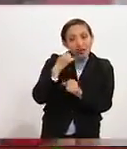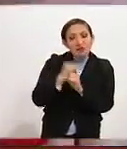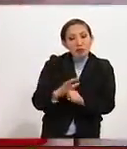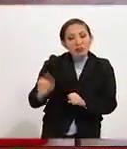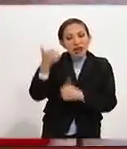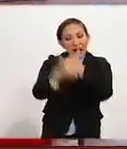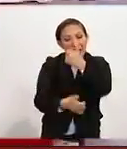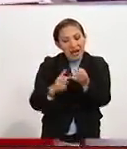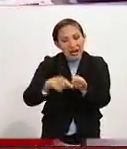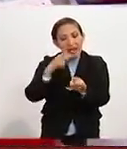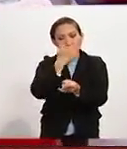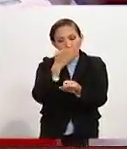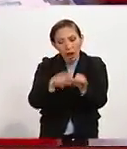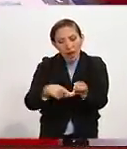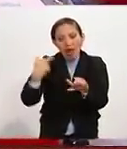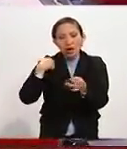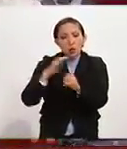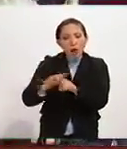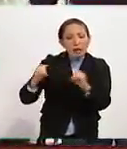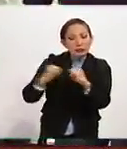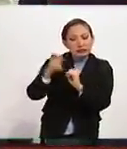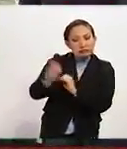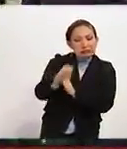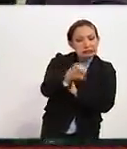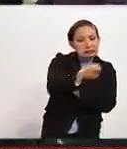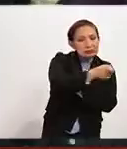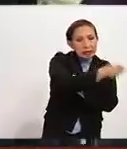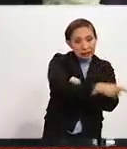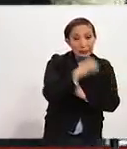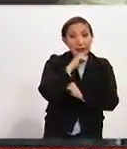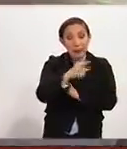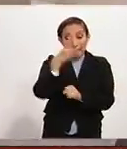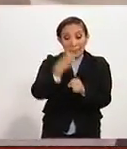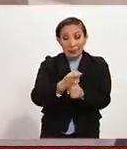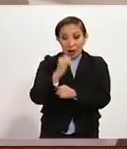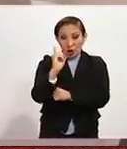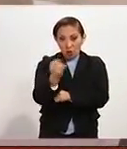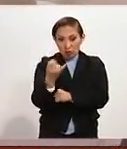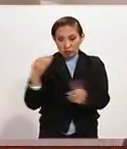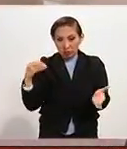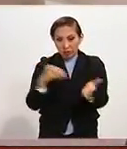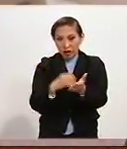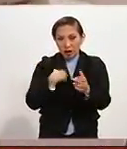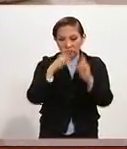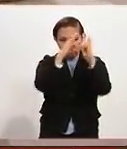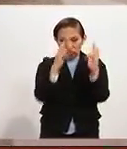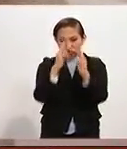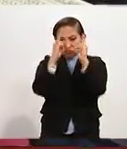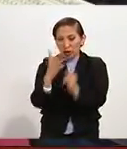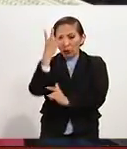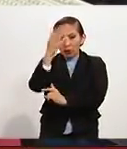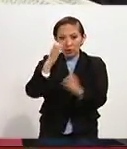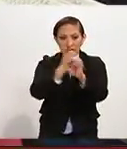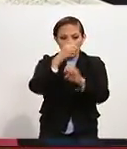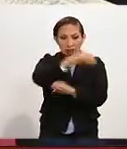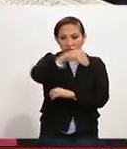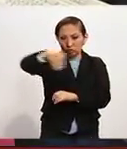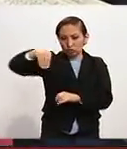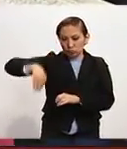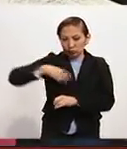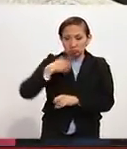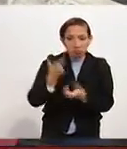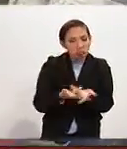las carreras, planteles y tipo de institución. También, a partir del 1 de junio se instalarán módulos en las cuatro entidades, en los que